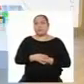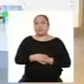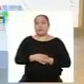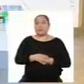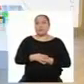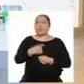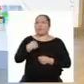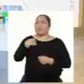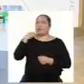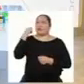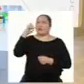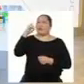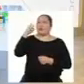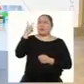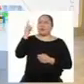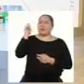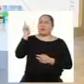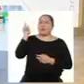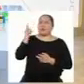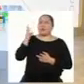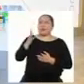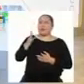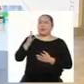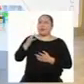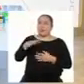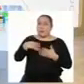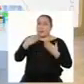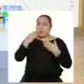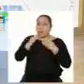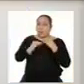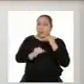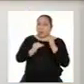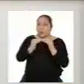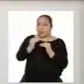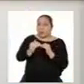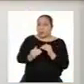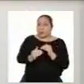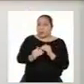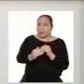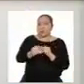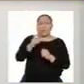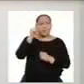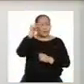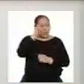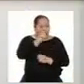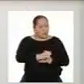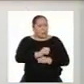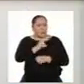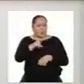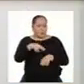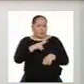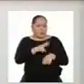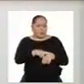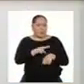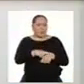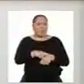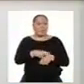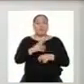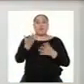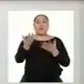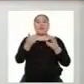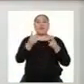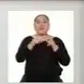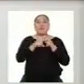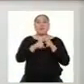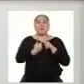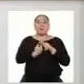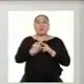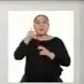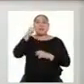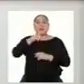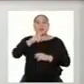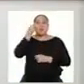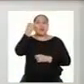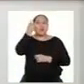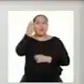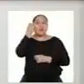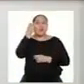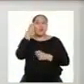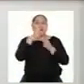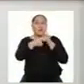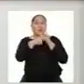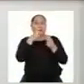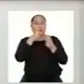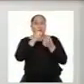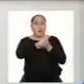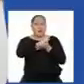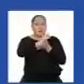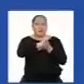Ya me rayé, profesor ¿Podemos ir paso a paso? Sí, claro que sí Para empezar, debemos comprender el